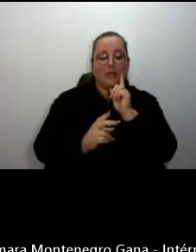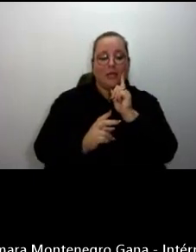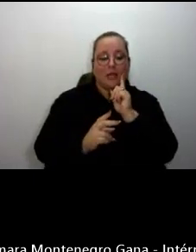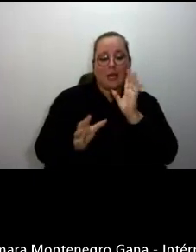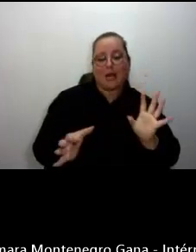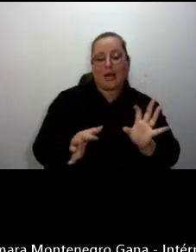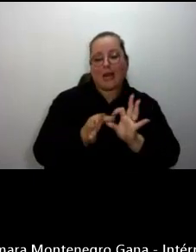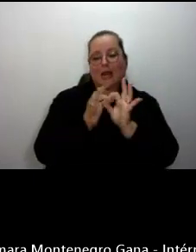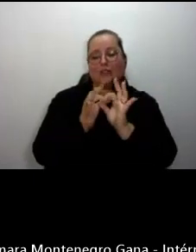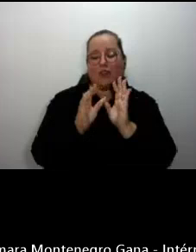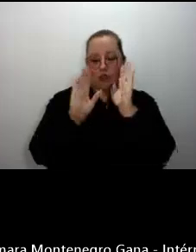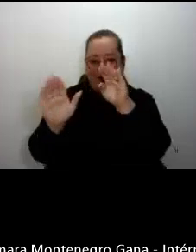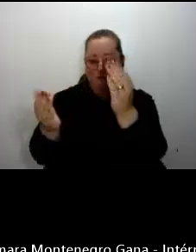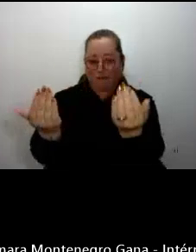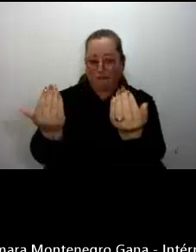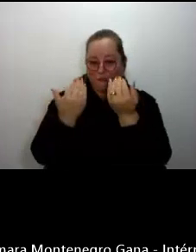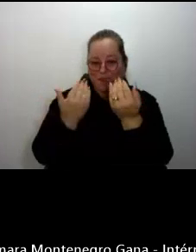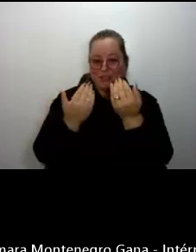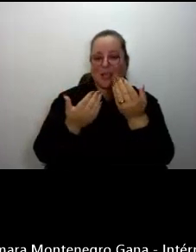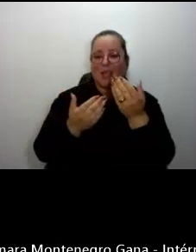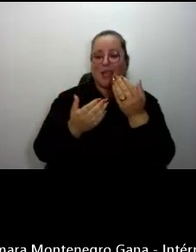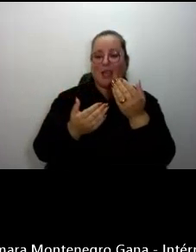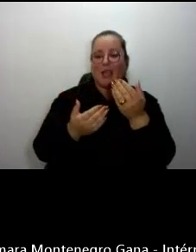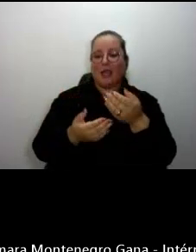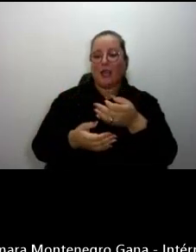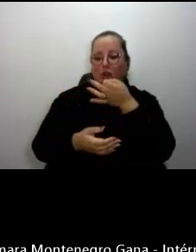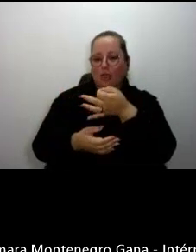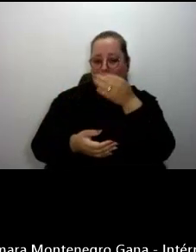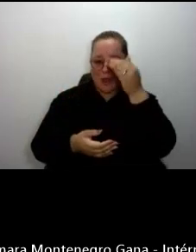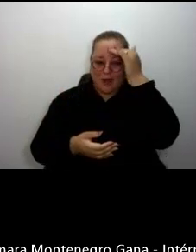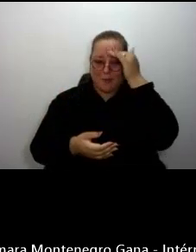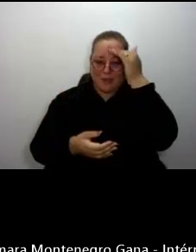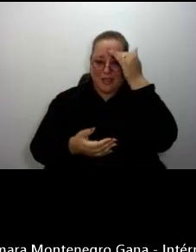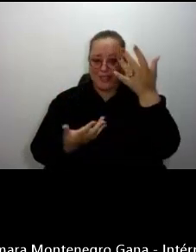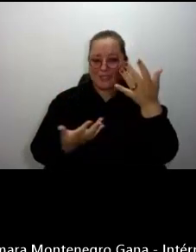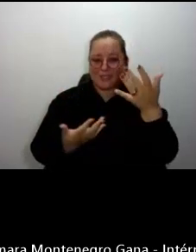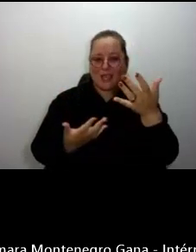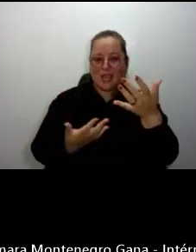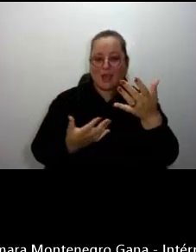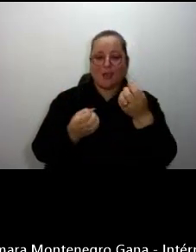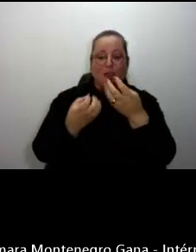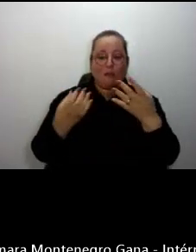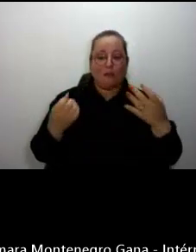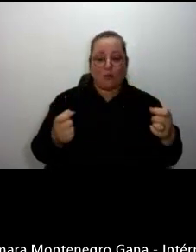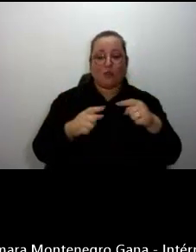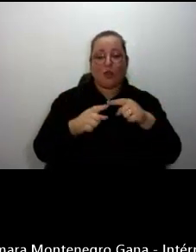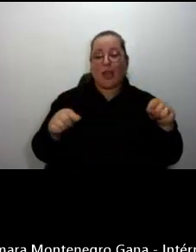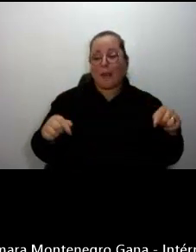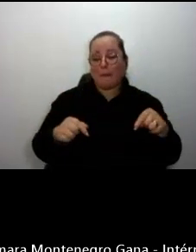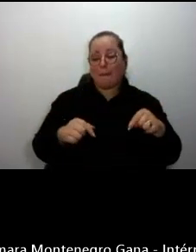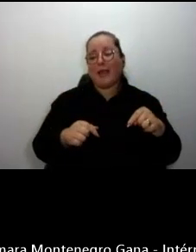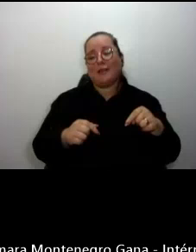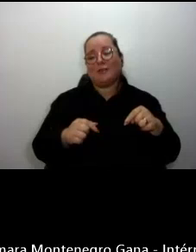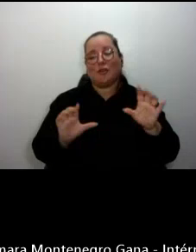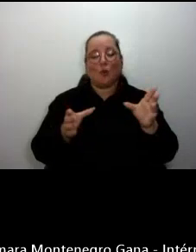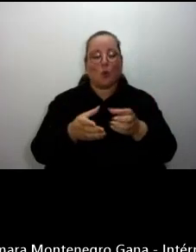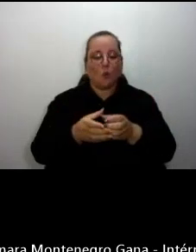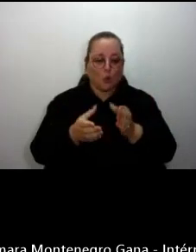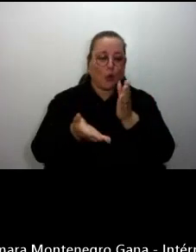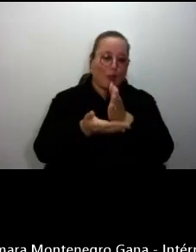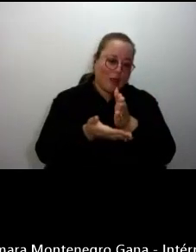confianza también y compartir una experiencia en la cual muchas veces en muchos espacios, ¿verdad? Tanto los equipos de las